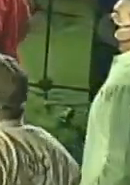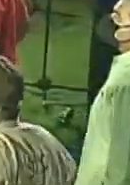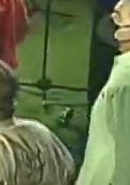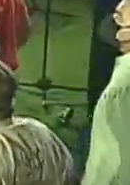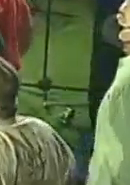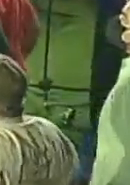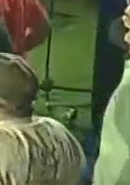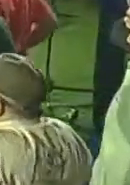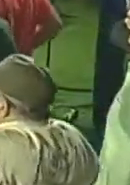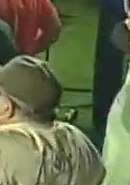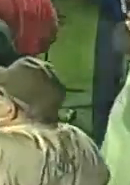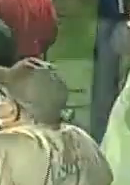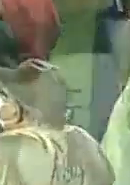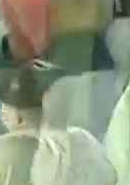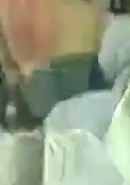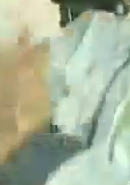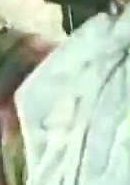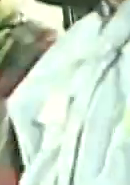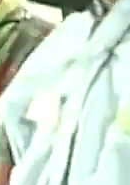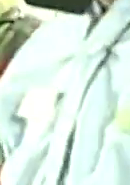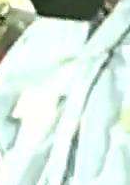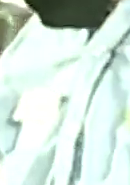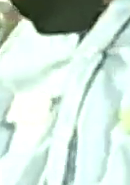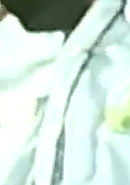Dios te bendiga, Monagas.